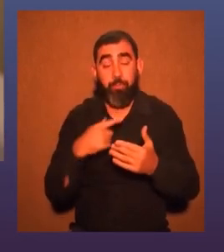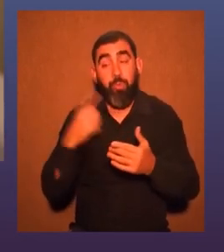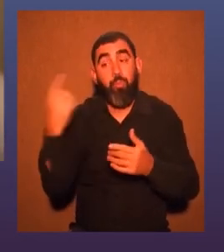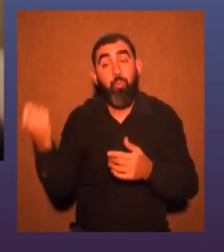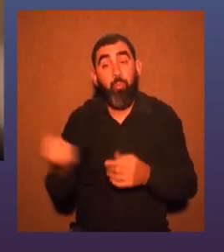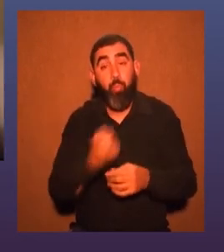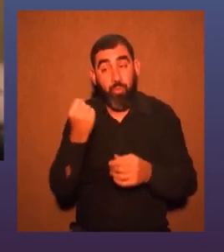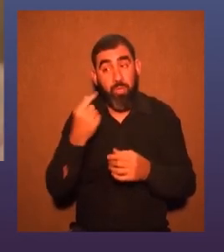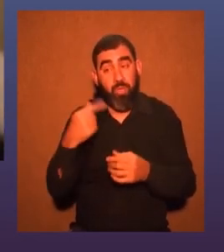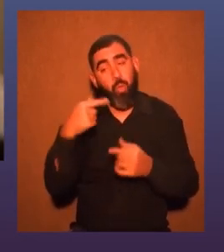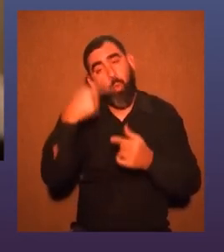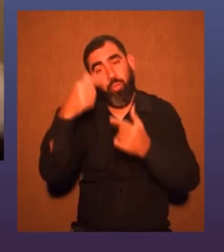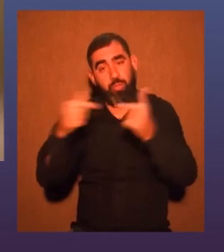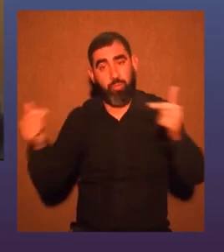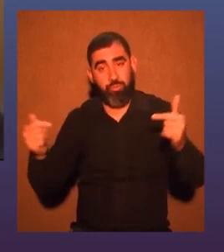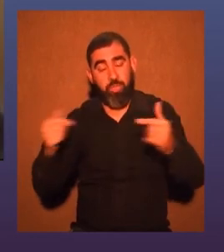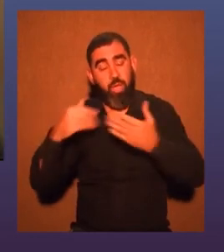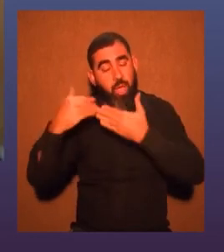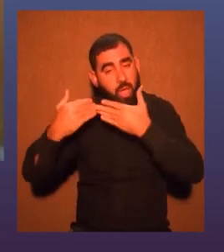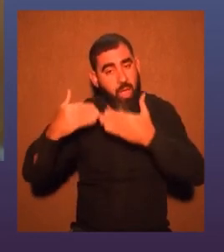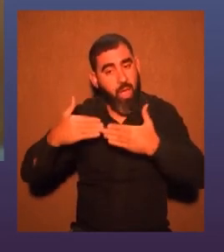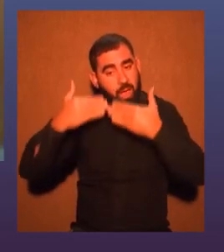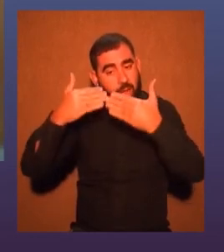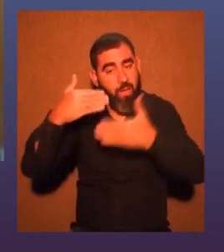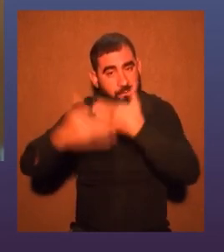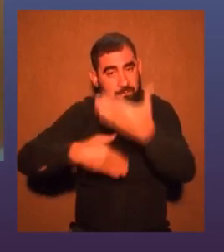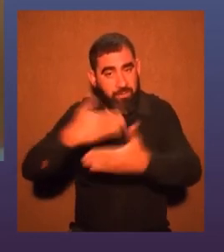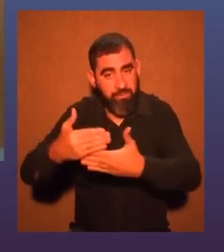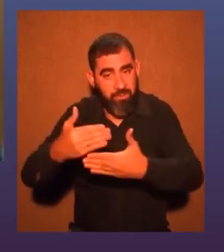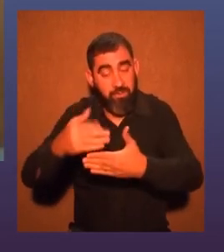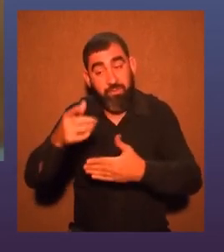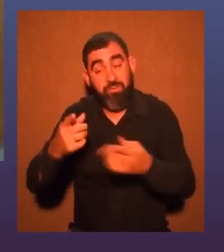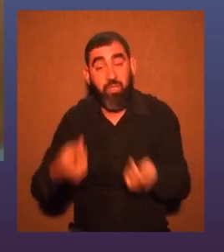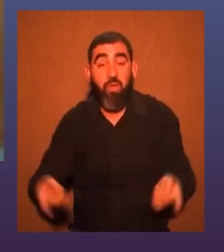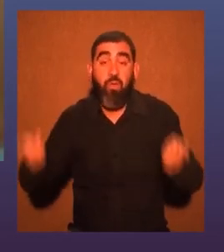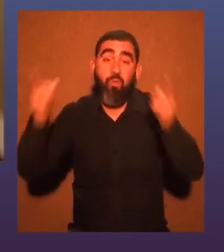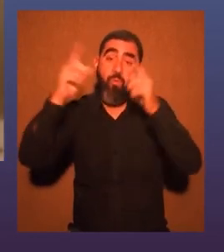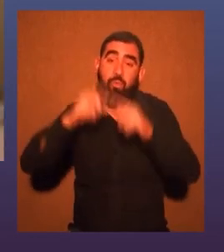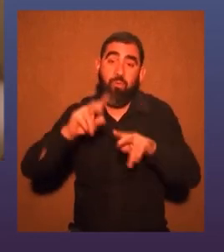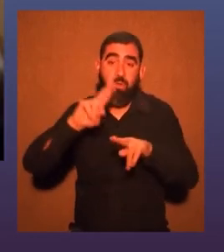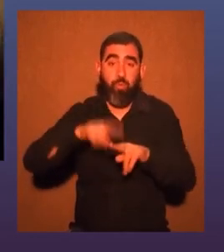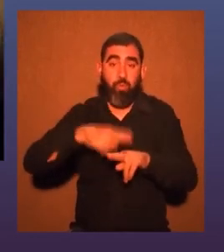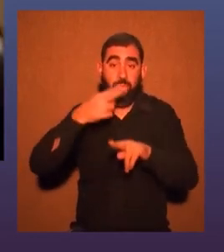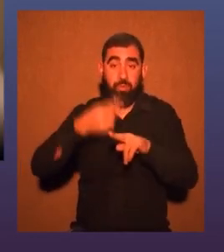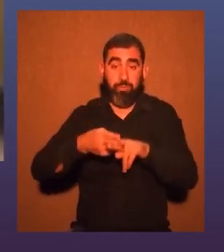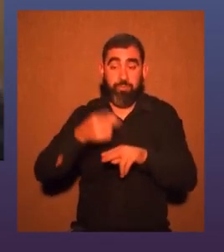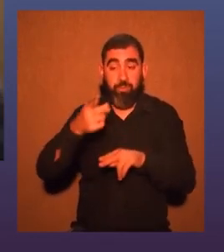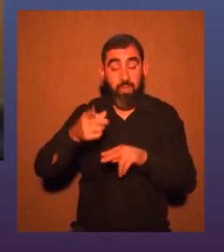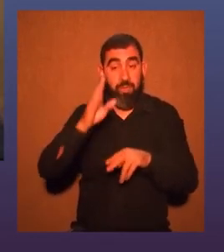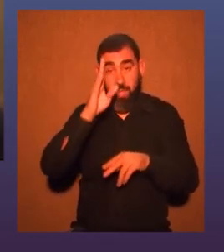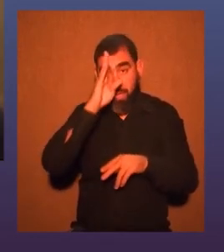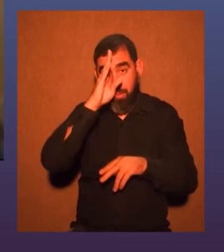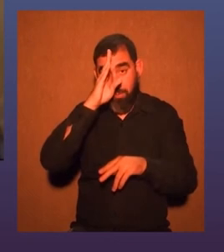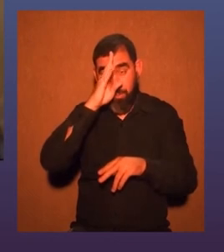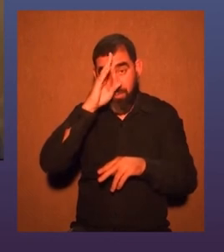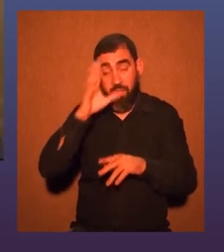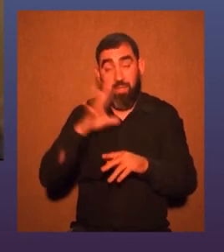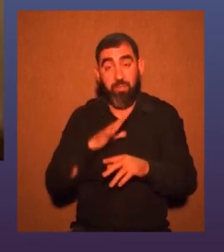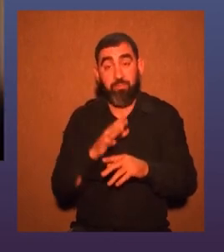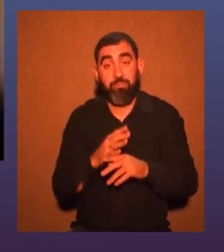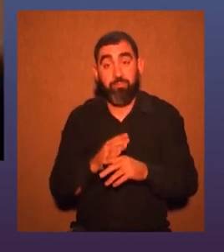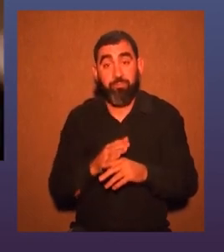importante es otra cosa, es seguir avanzando, y ahí volvemos a lo que decía Santiago. Y en ese aprendizaje, en ese